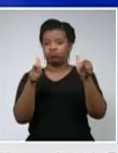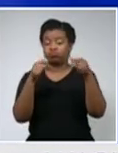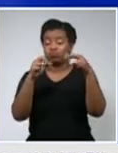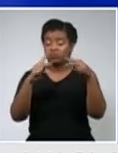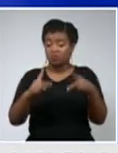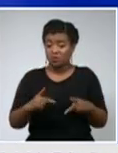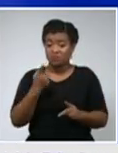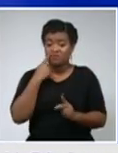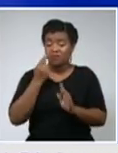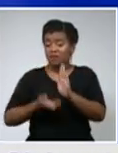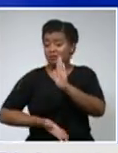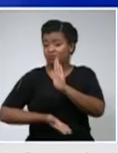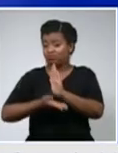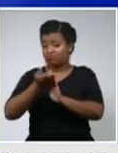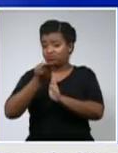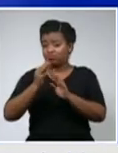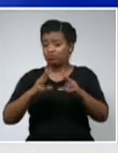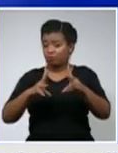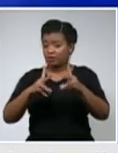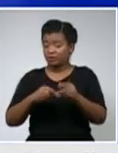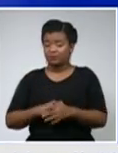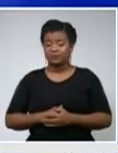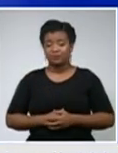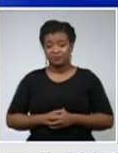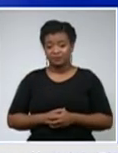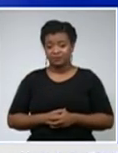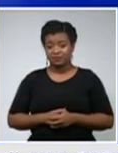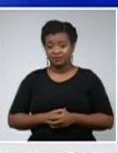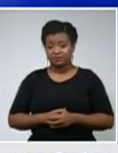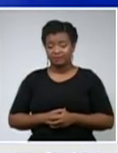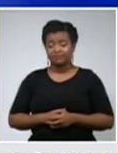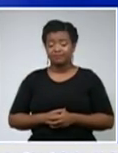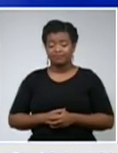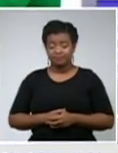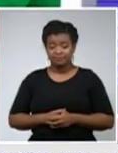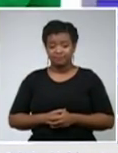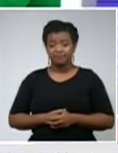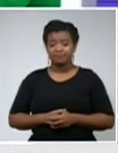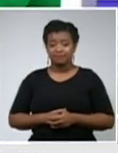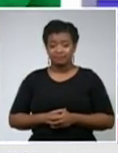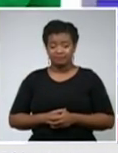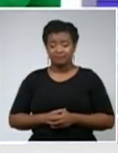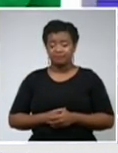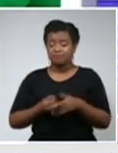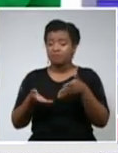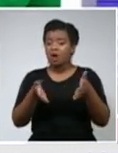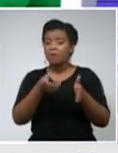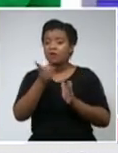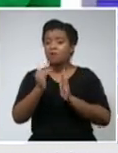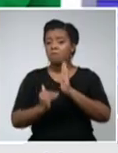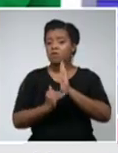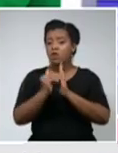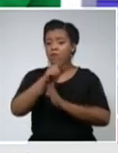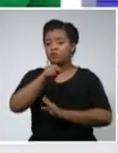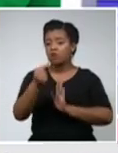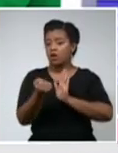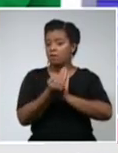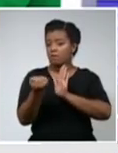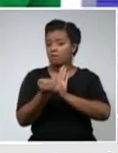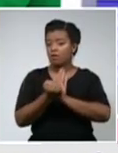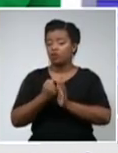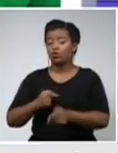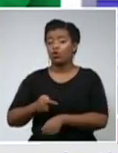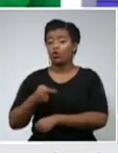las cifras. Sí. Habíamos estado casi en medio millón de casos confirmados diariamente. Ayer